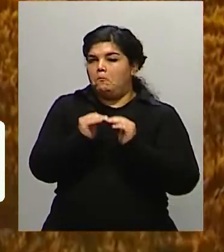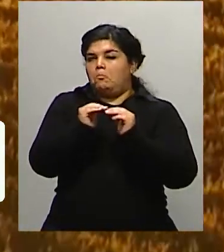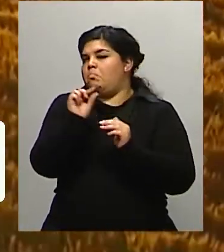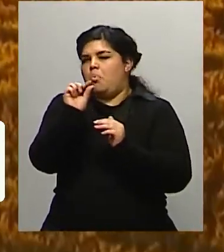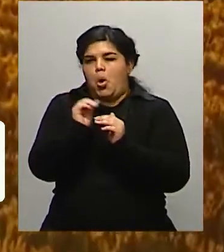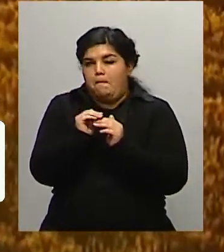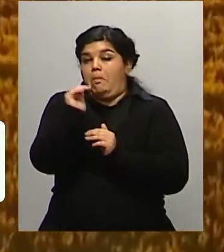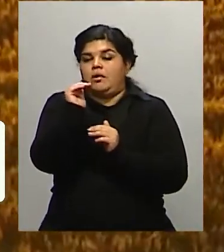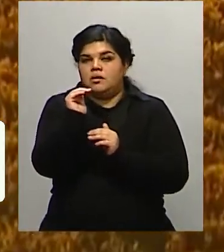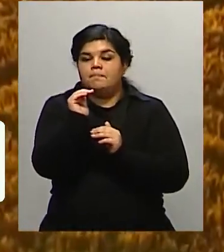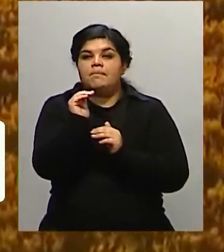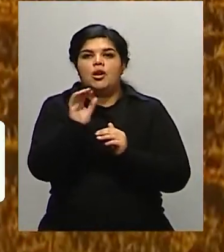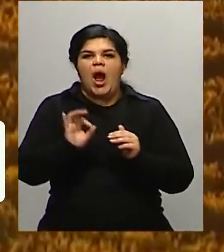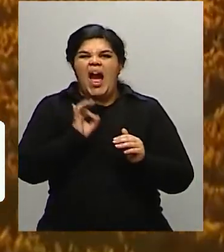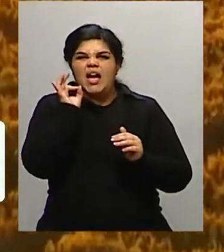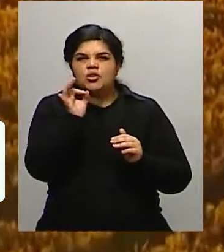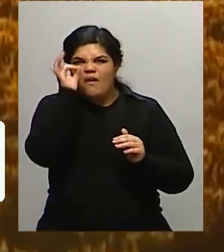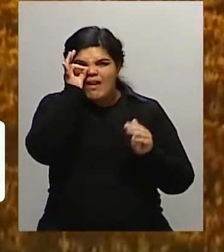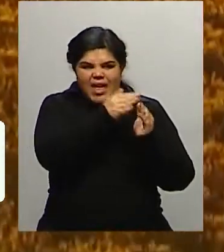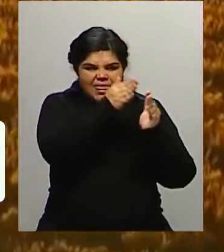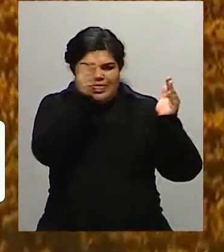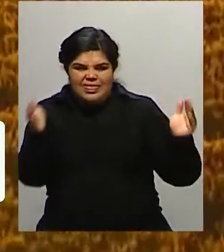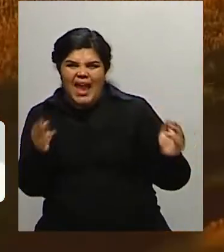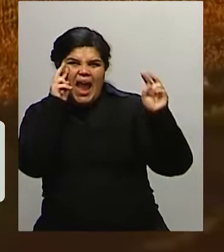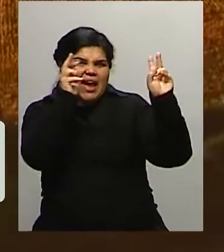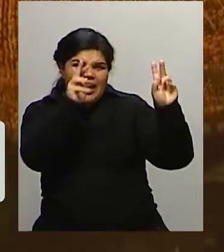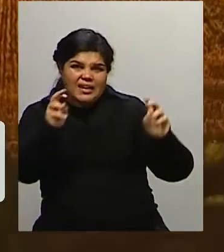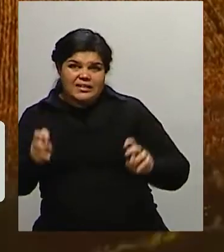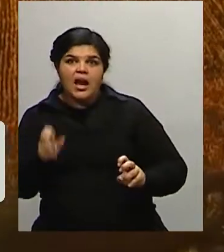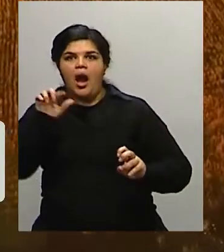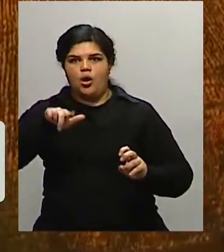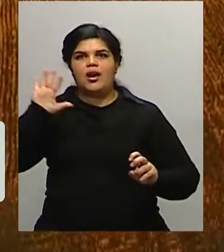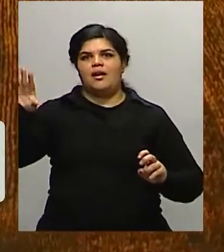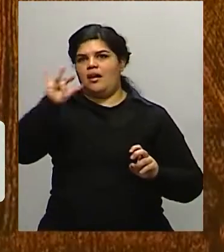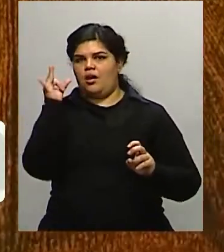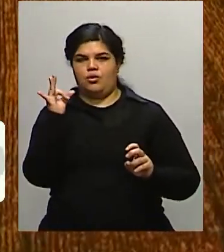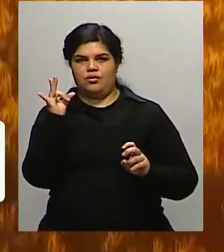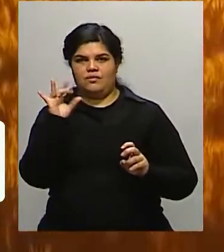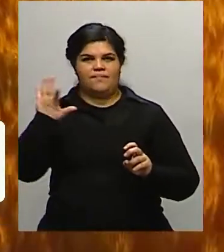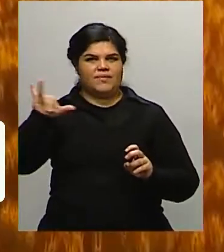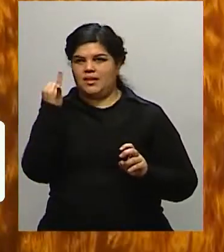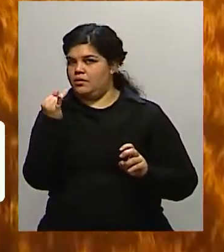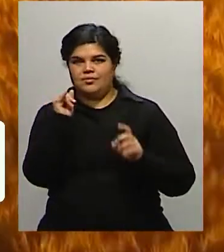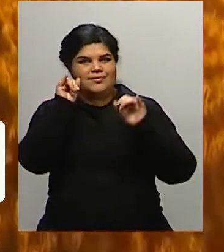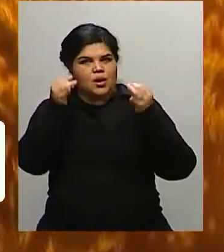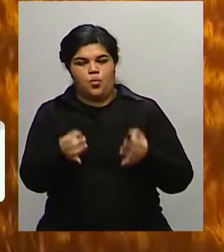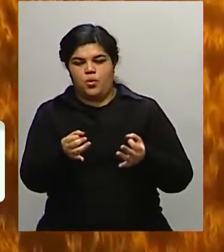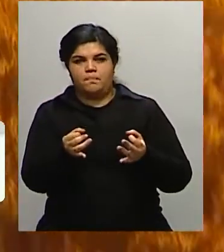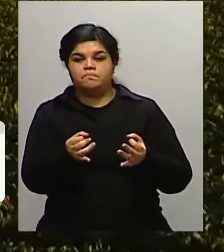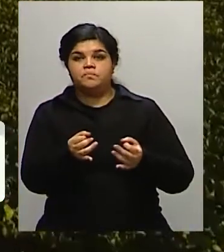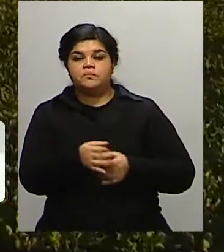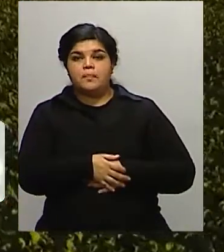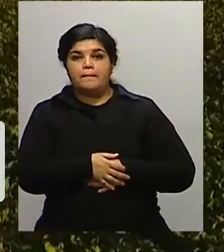en 20 años es un récord. Entonces, ahora bien, por ese lado ha sido positivo. Ustedes habrán visto